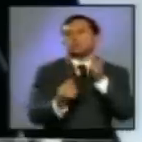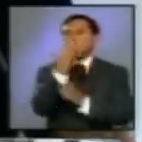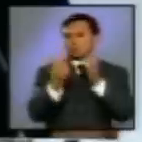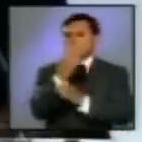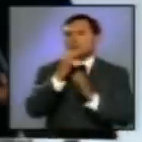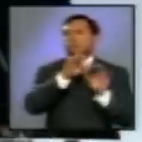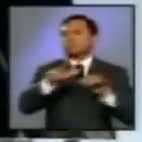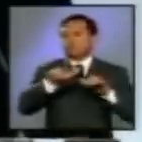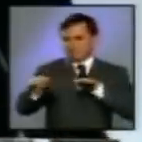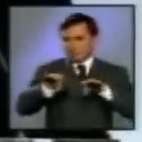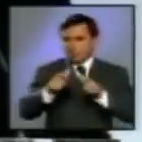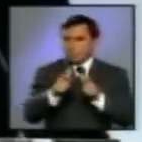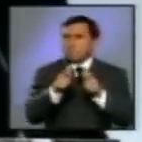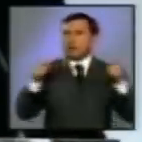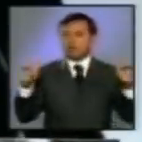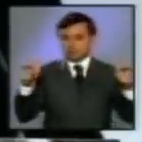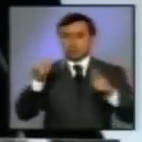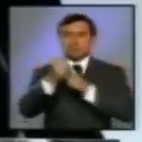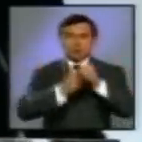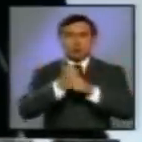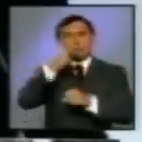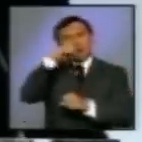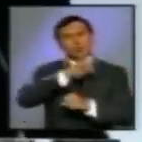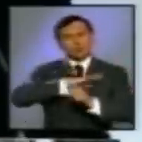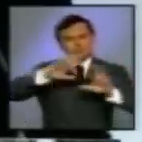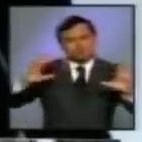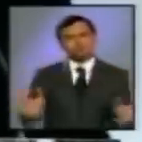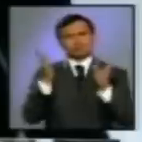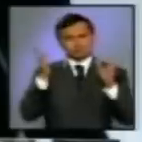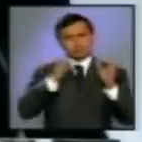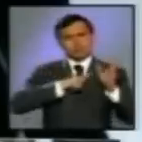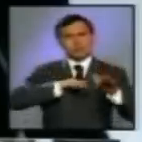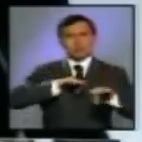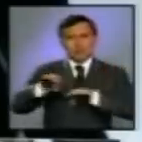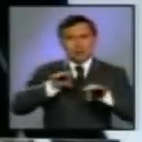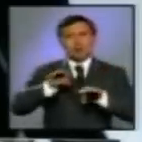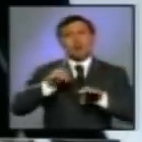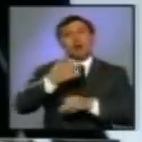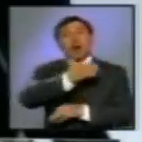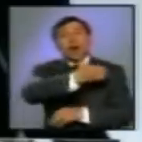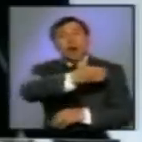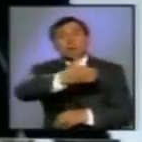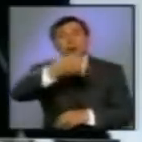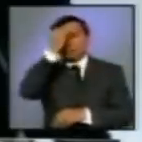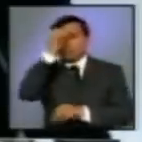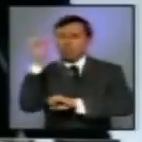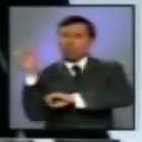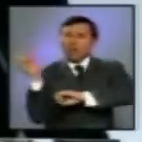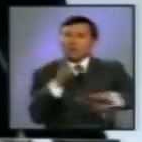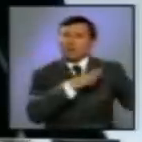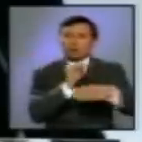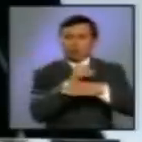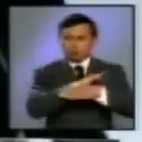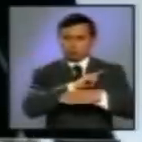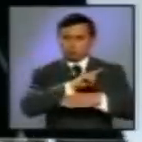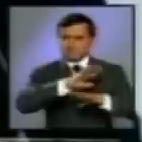Vamos a levantar a México con producción y con trabajo, vamos a rescatar al campo del abandono en que se encuentra. Vamos a lograr la soberanía